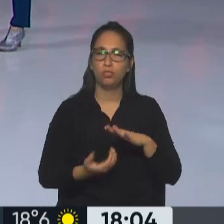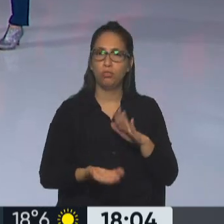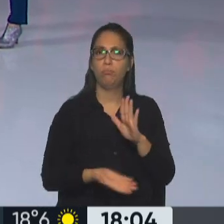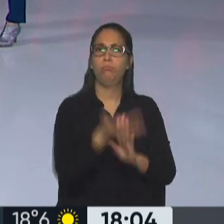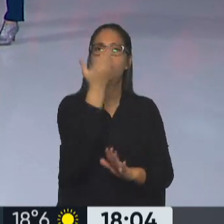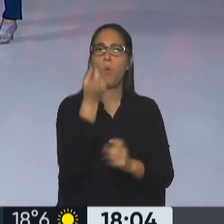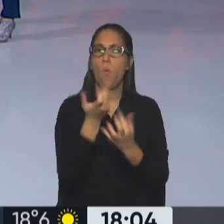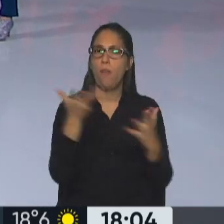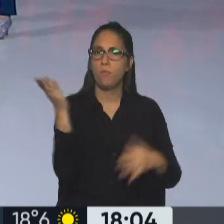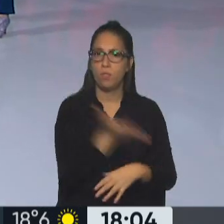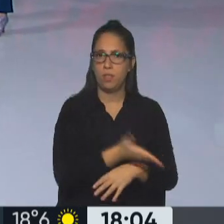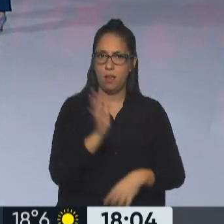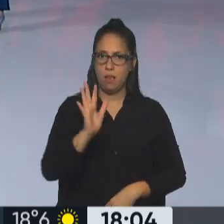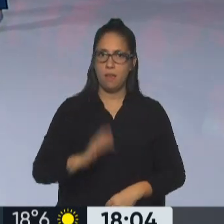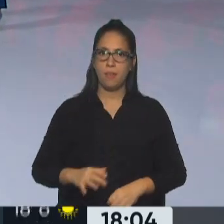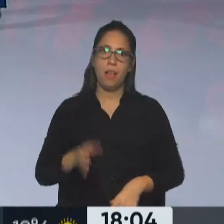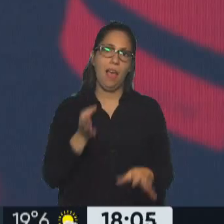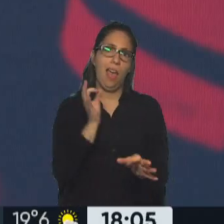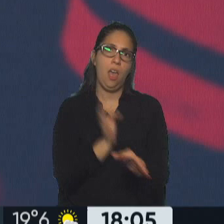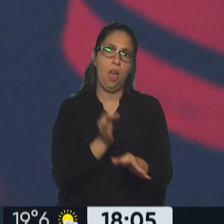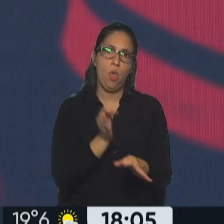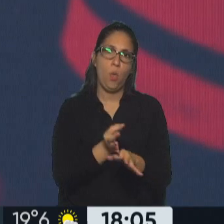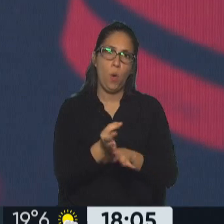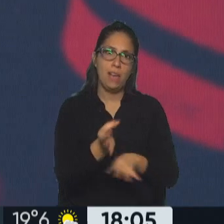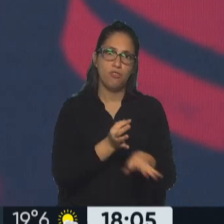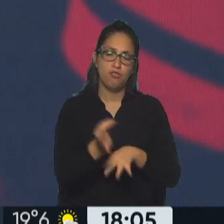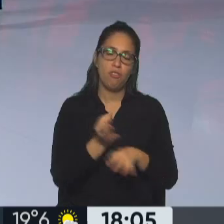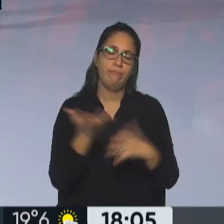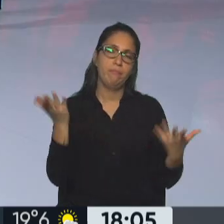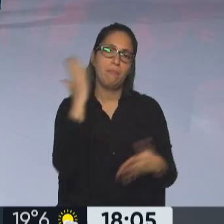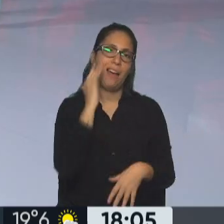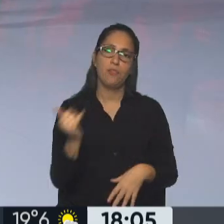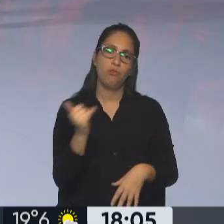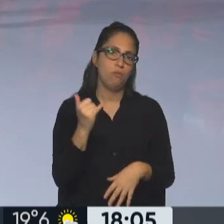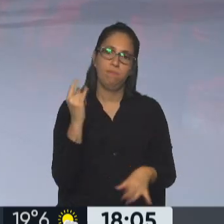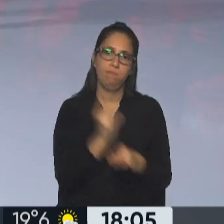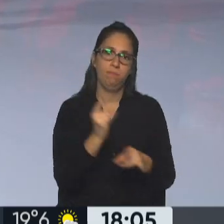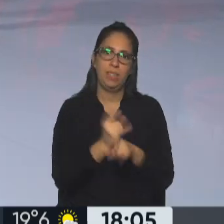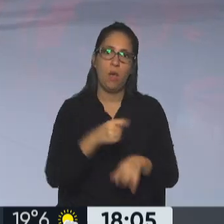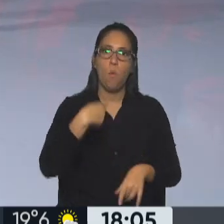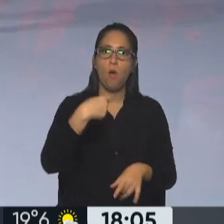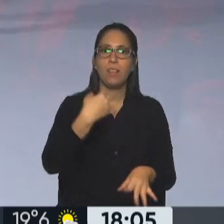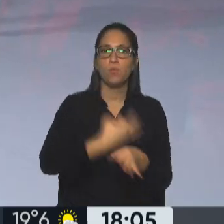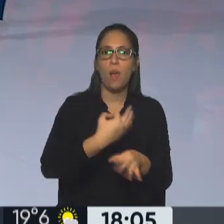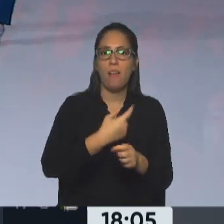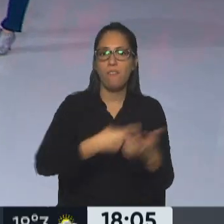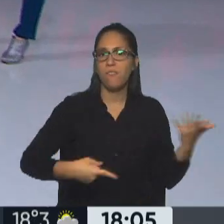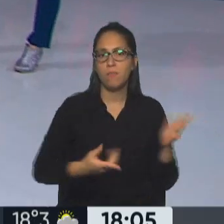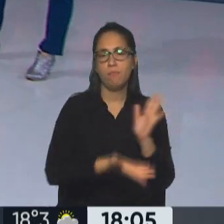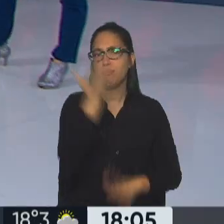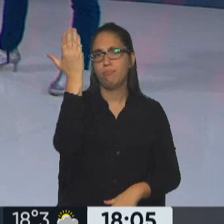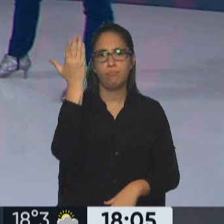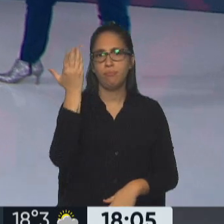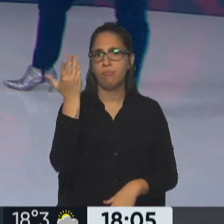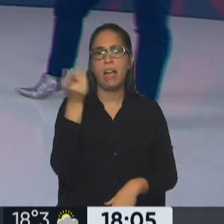distinto, porque ahora te voy a explicar la diferencia. Bueno, educación, marzo. Marzo, 29%, educación, ahí no hubo ninguna moderación, que es lo que se